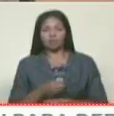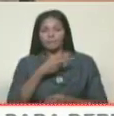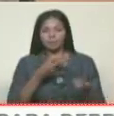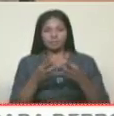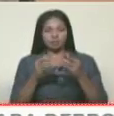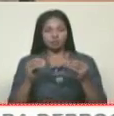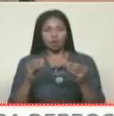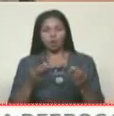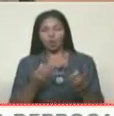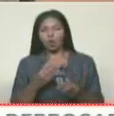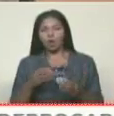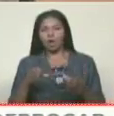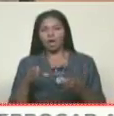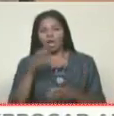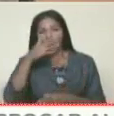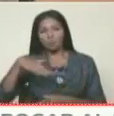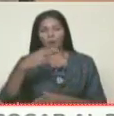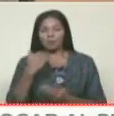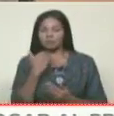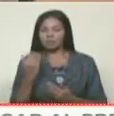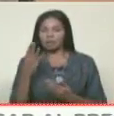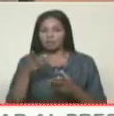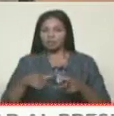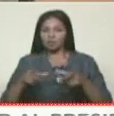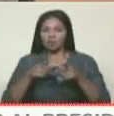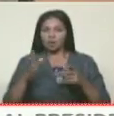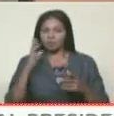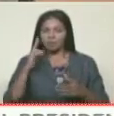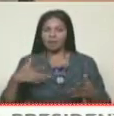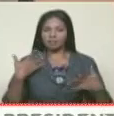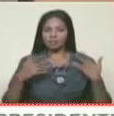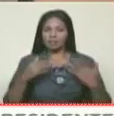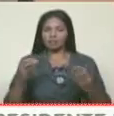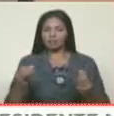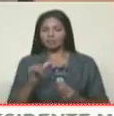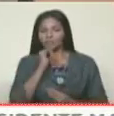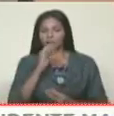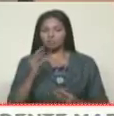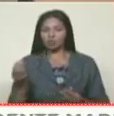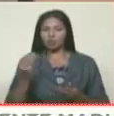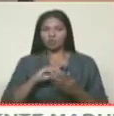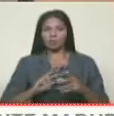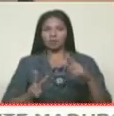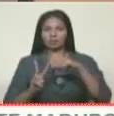se acerque a este lugar y disfrute de esta hermosa actividad. Es la información y con ella retornamos el pase a los estudios.